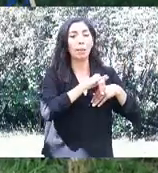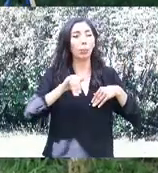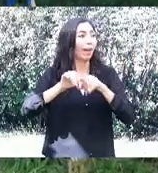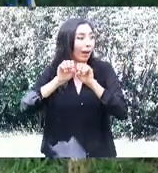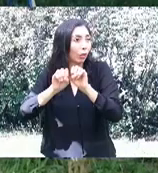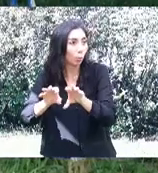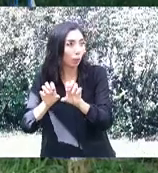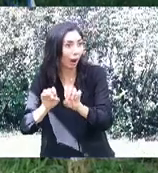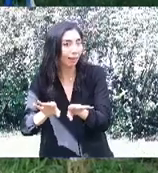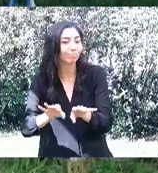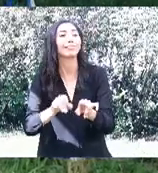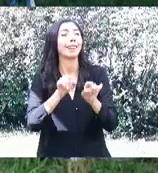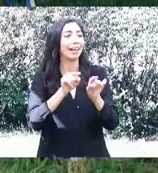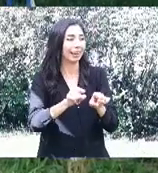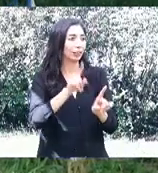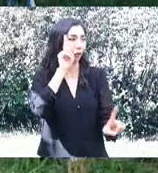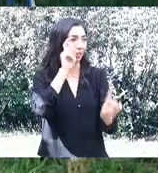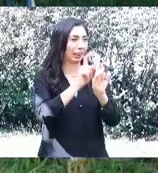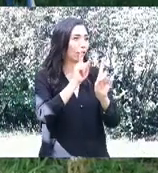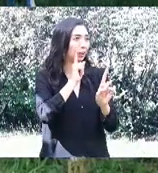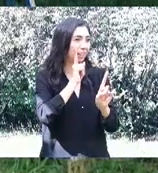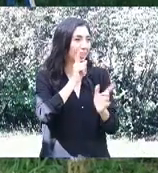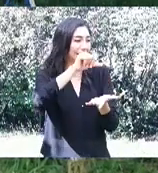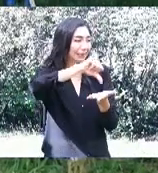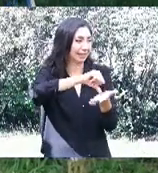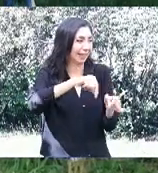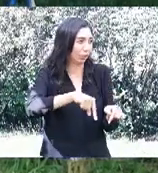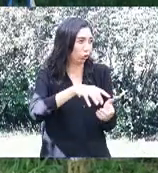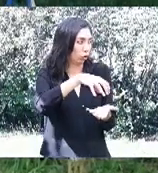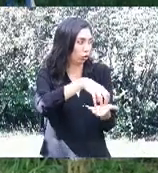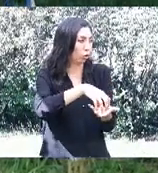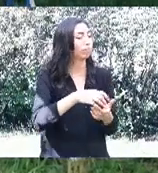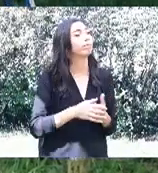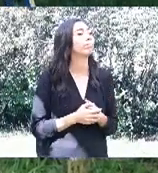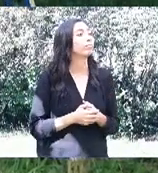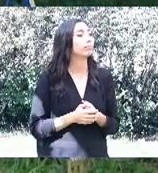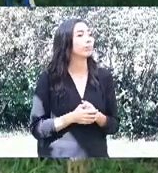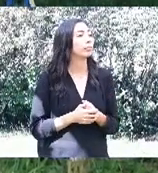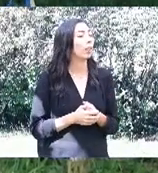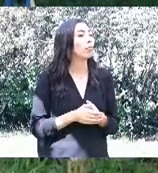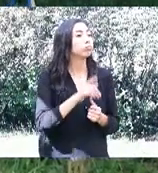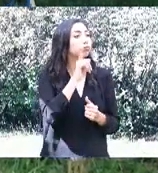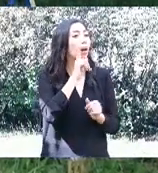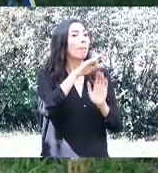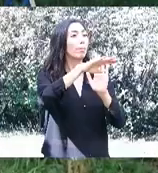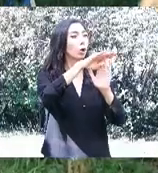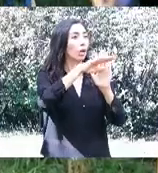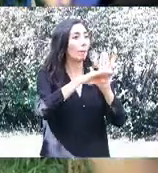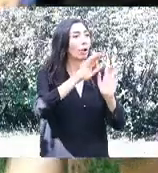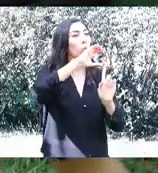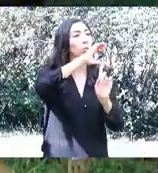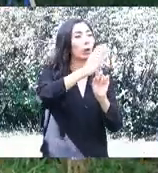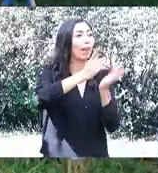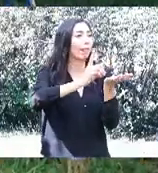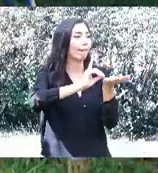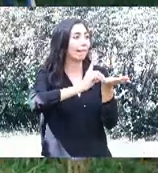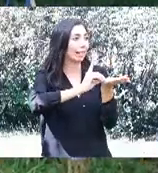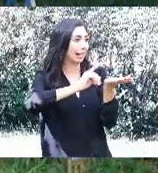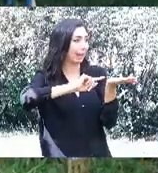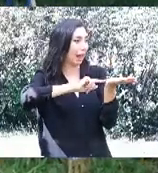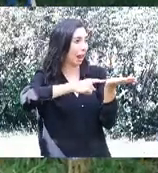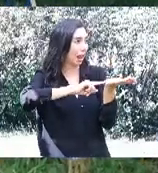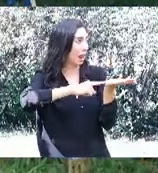Centro apuesta en distintos aspectos en esta idea se enmarca el programa de cultura digital aquí